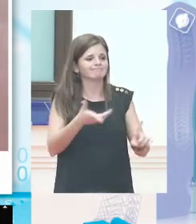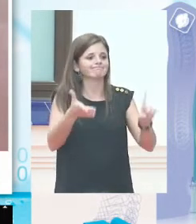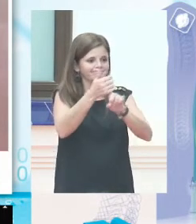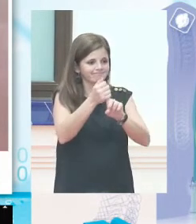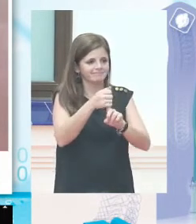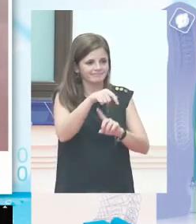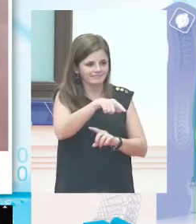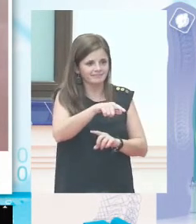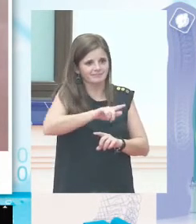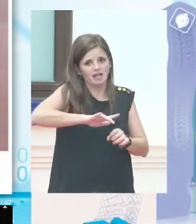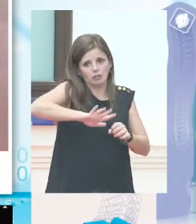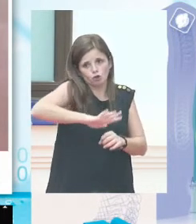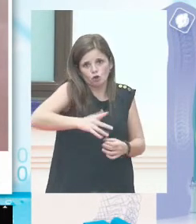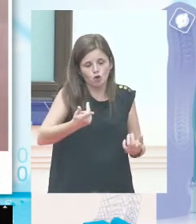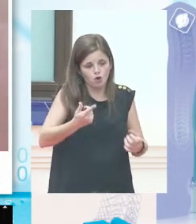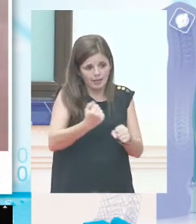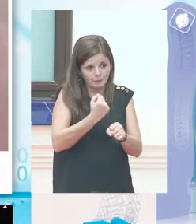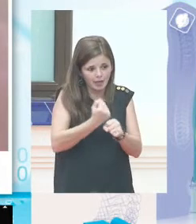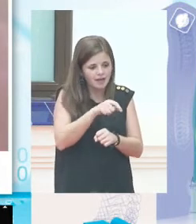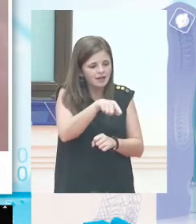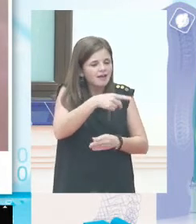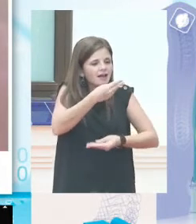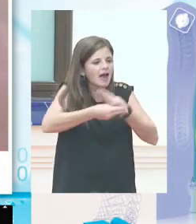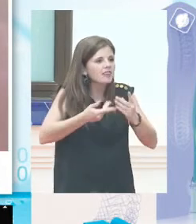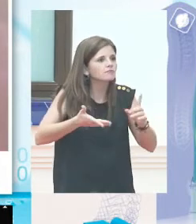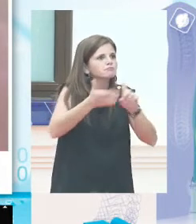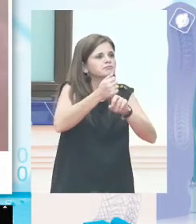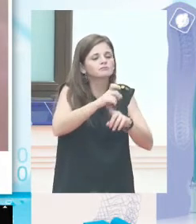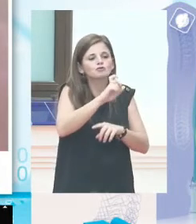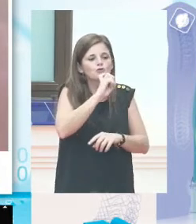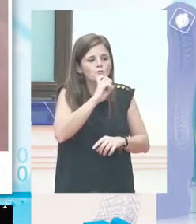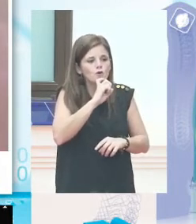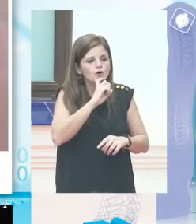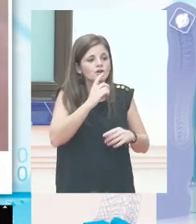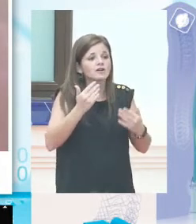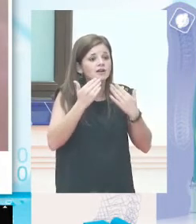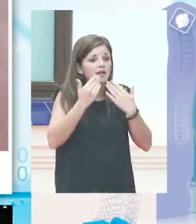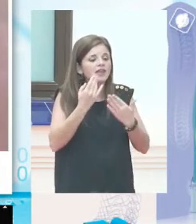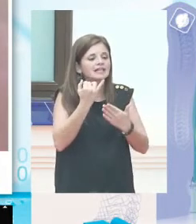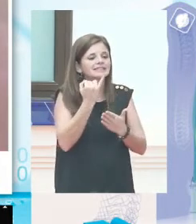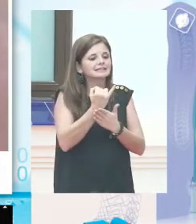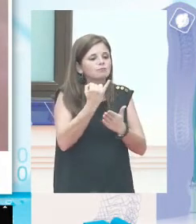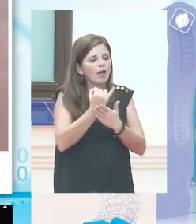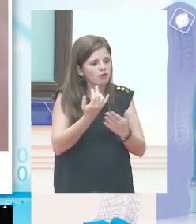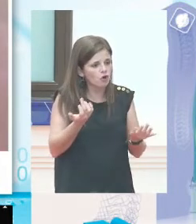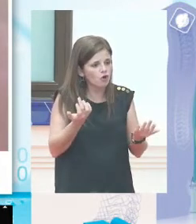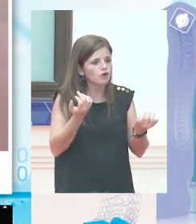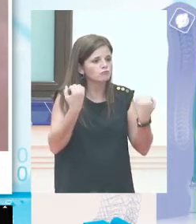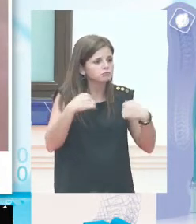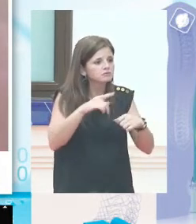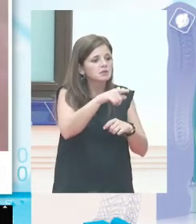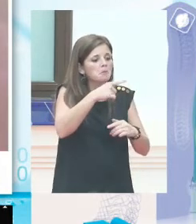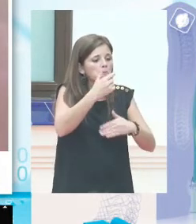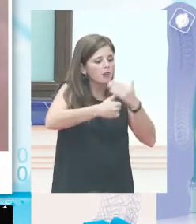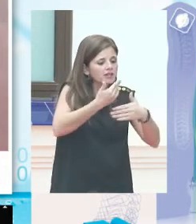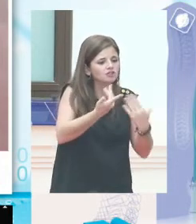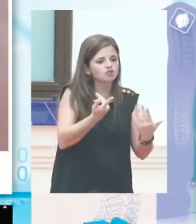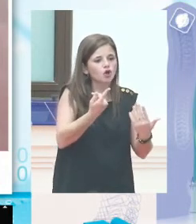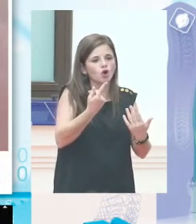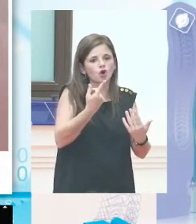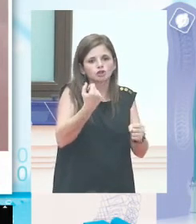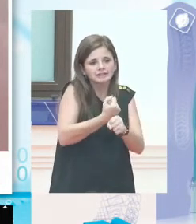¿Y cómo hacemos eso? Lo hacemos mediante la simulación de trabajos, procesos, tareas que tienen que